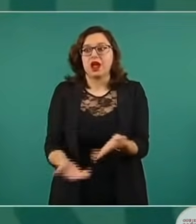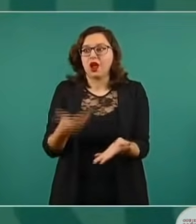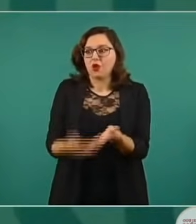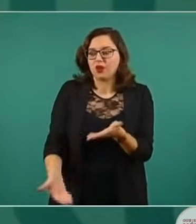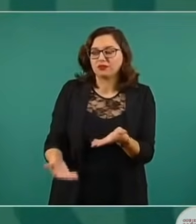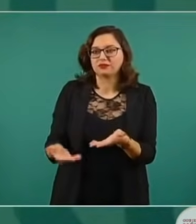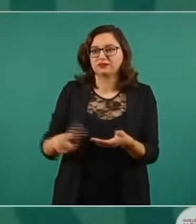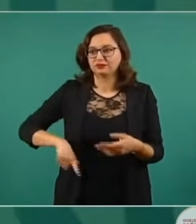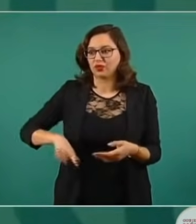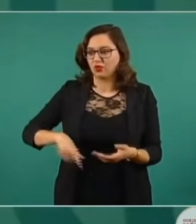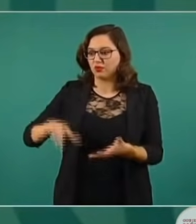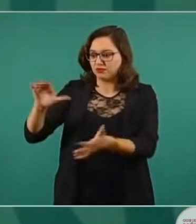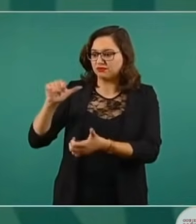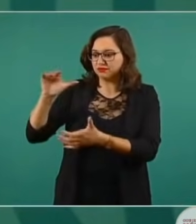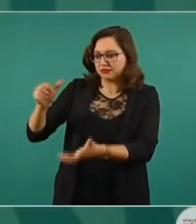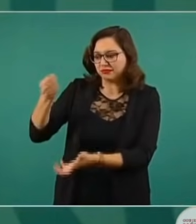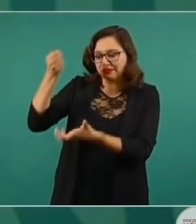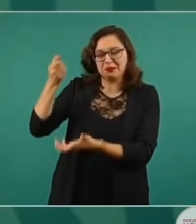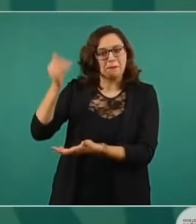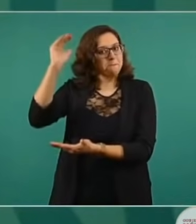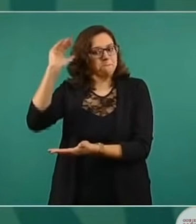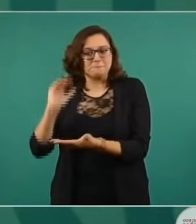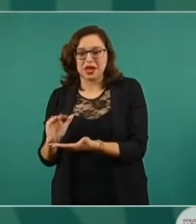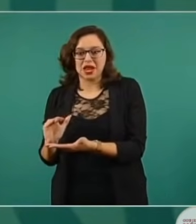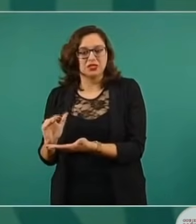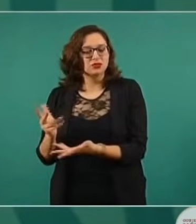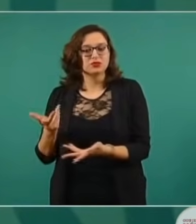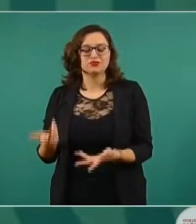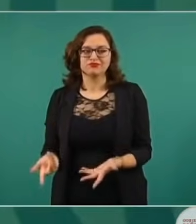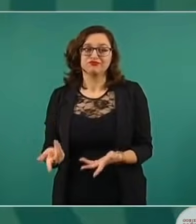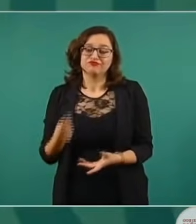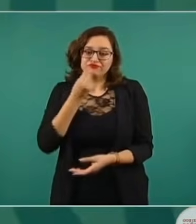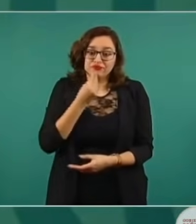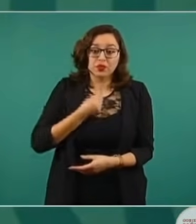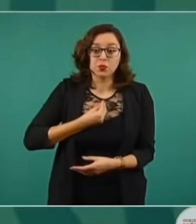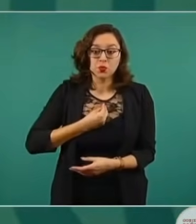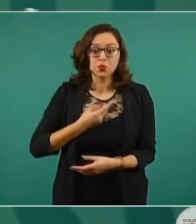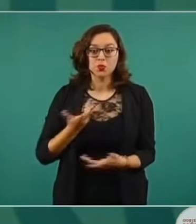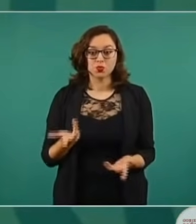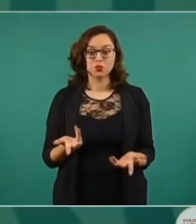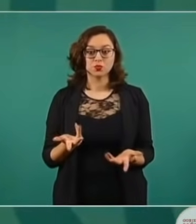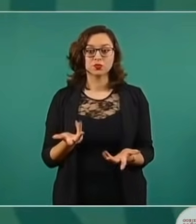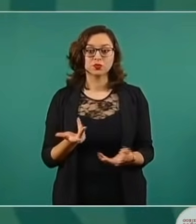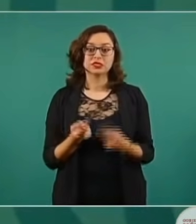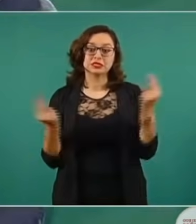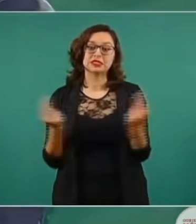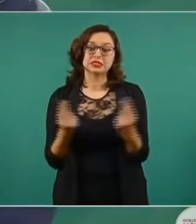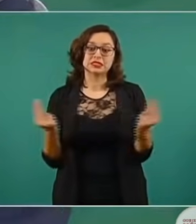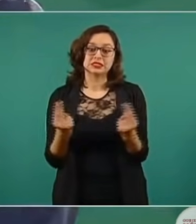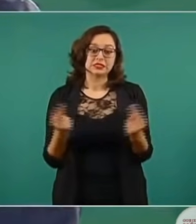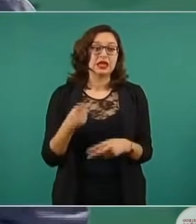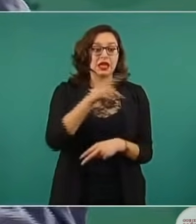muy debilitadas las finanzas públicas y se requiere de